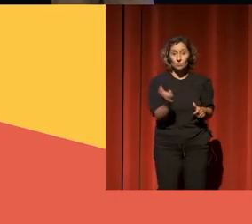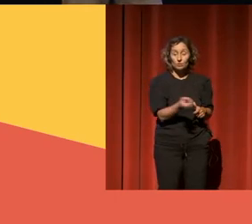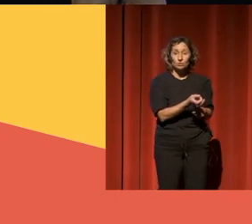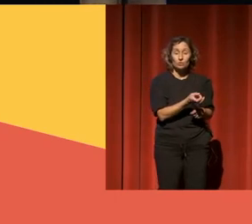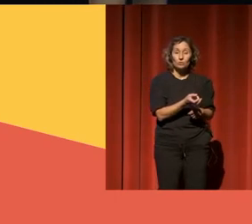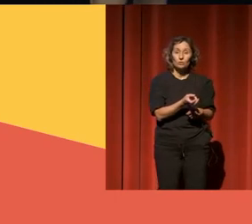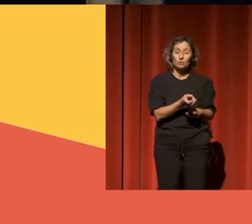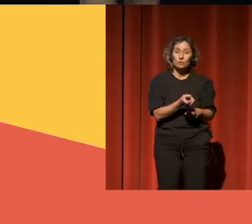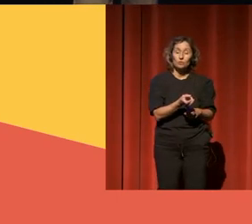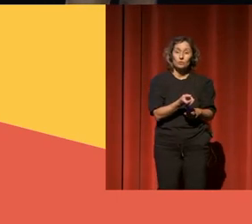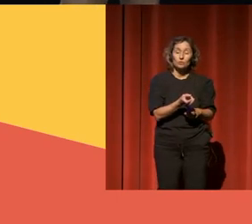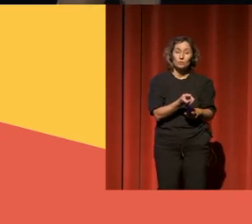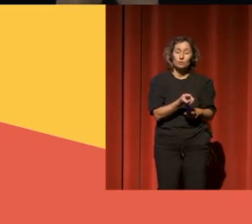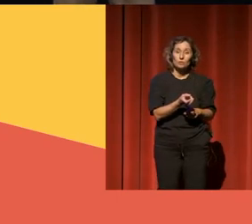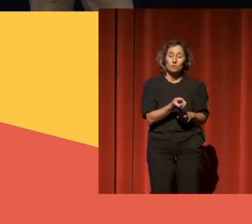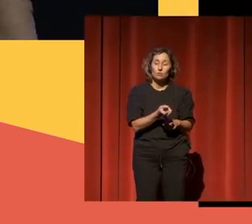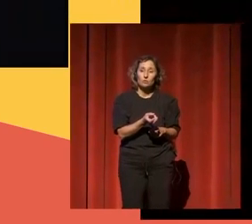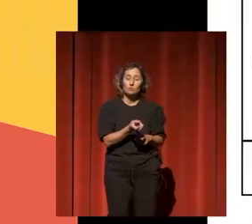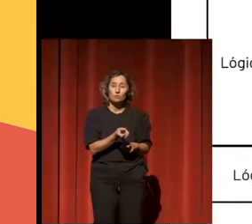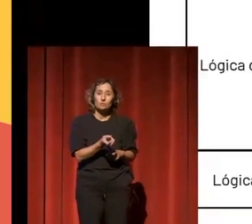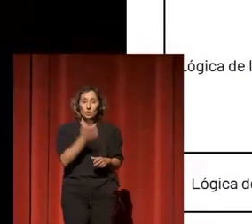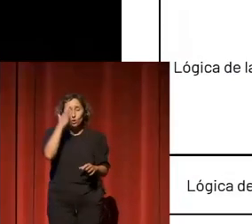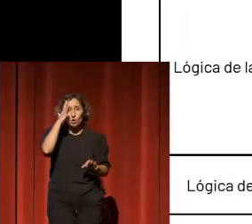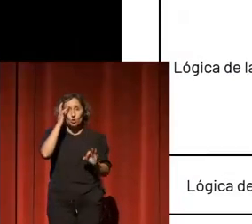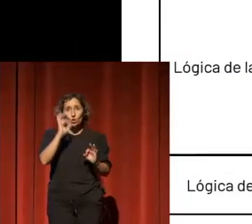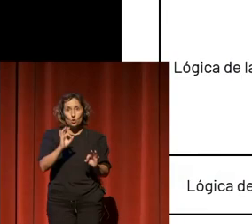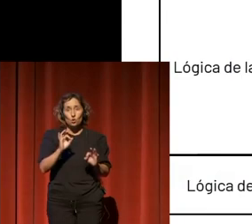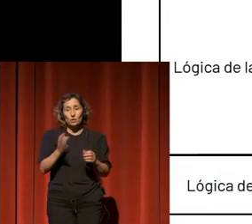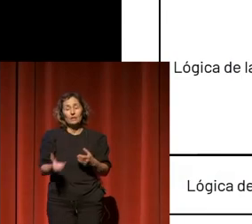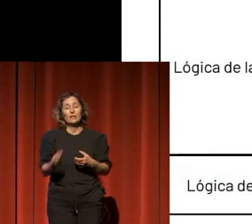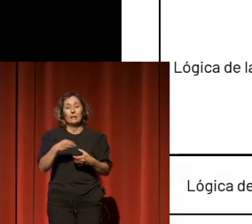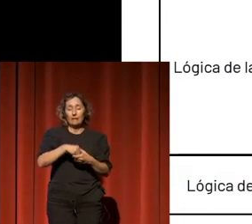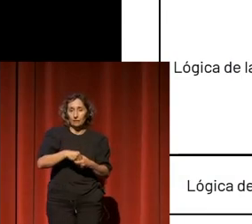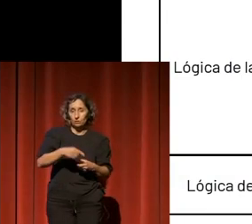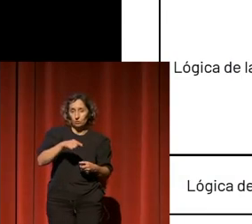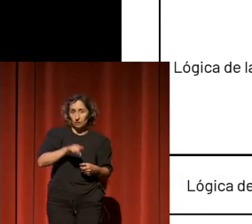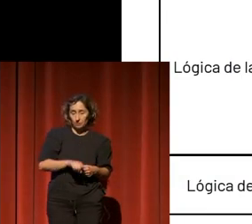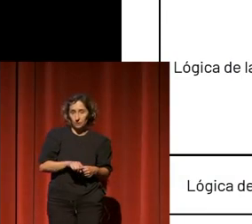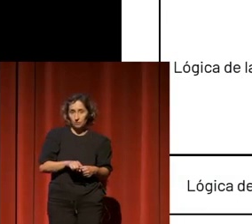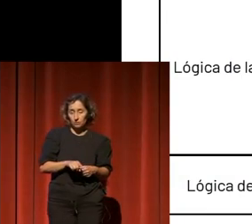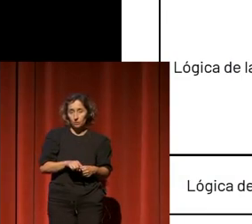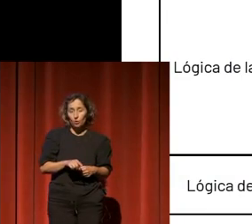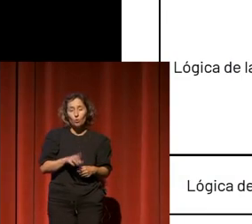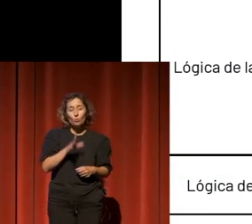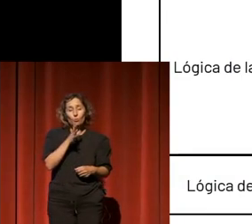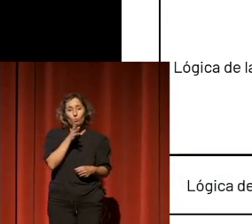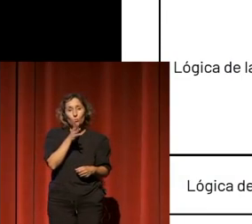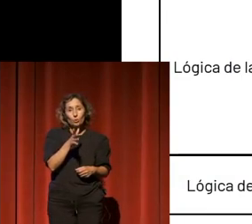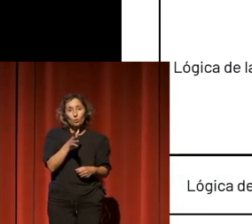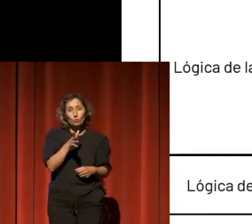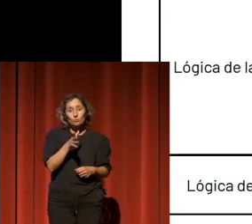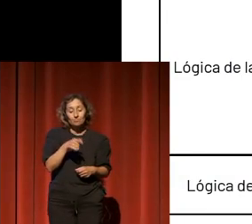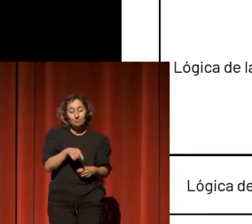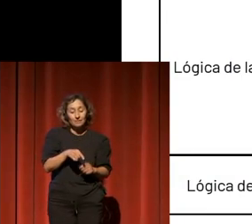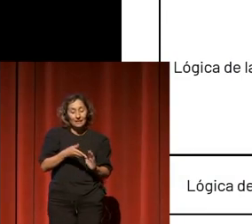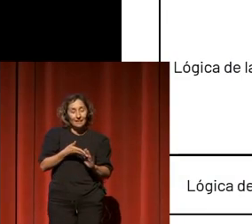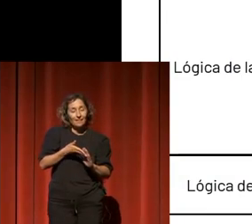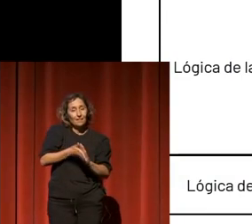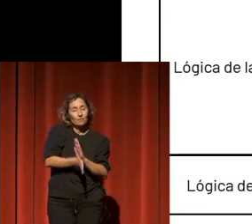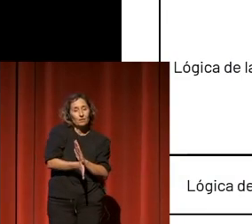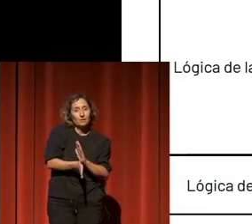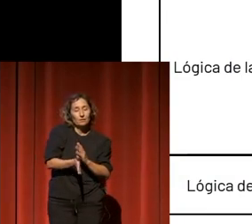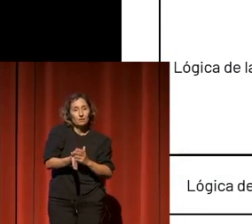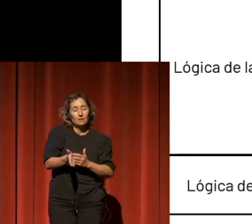poco dentro de esta lógica porque en sí se definen como espacios de colaboración Ah